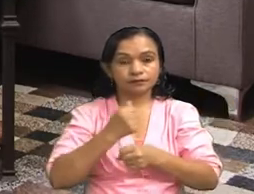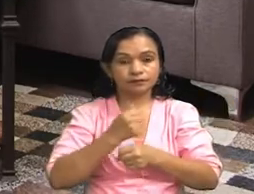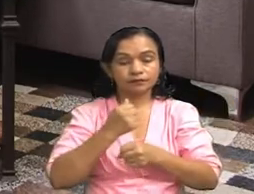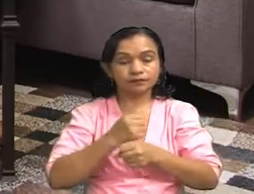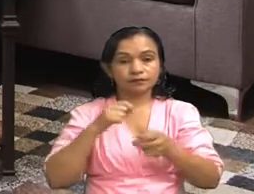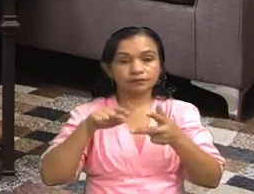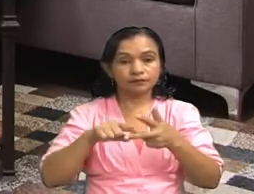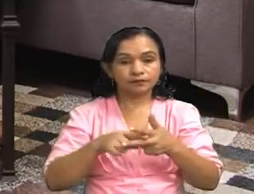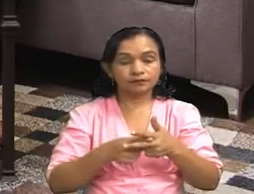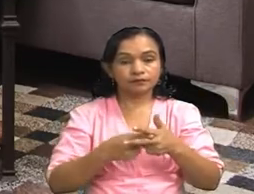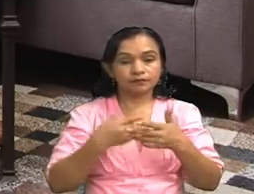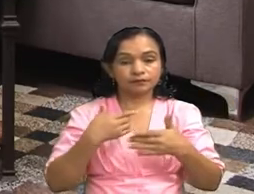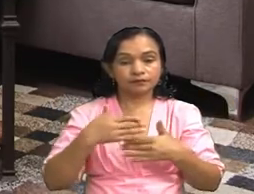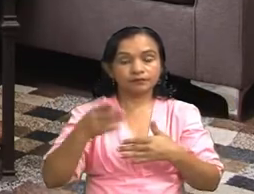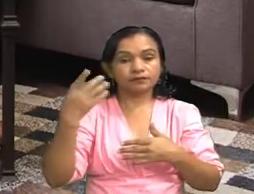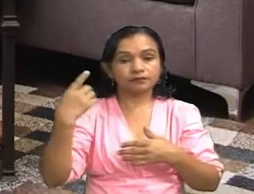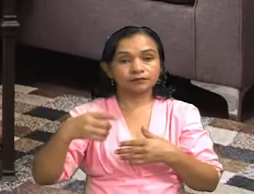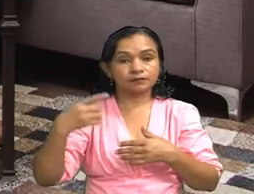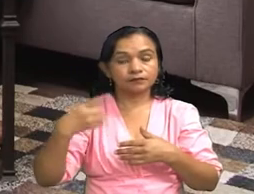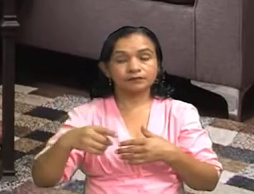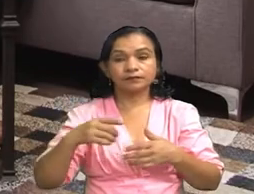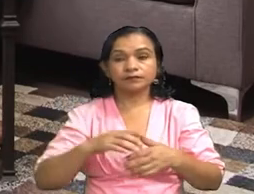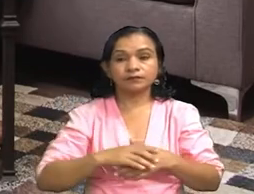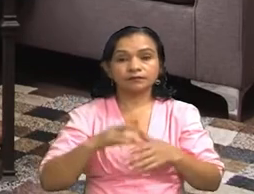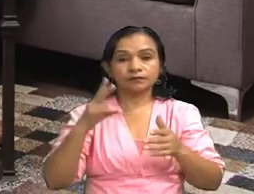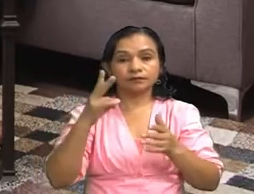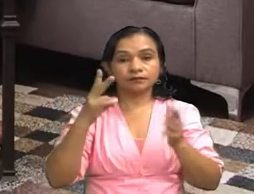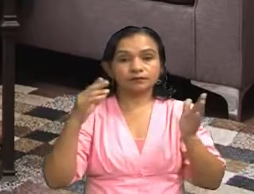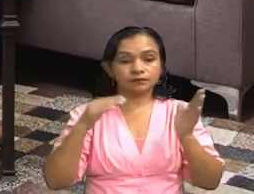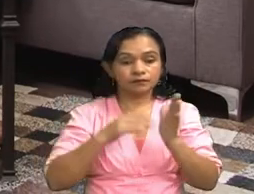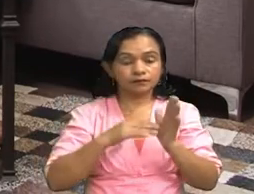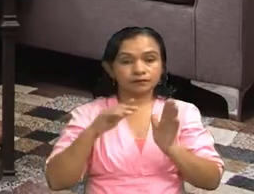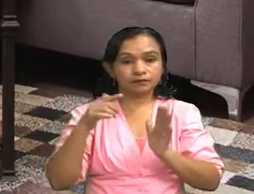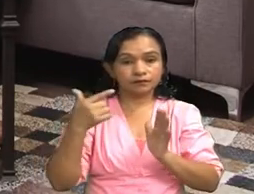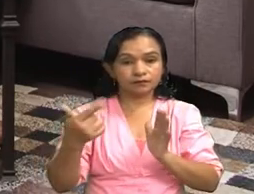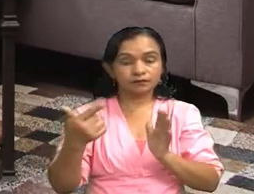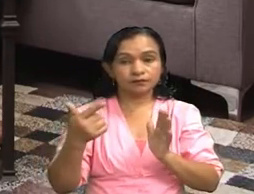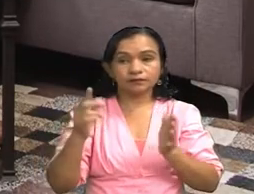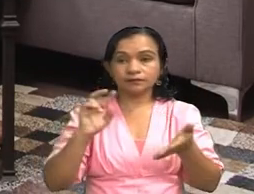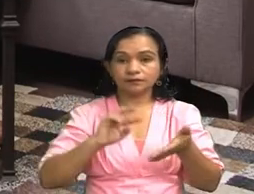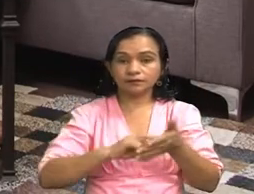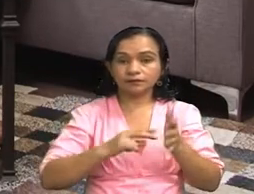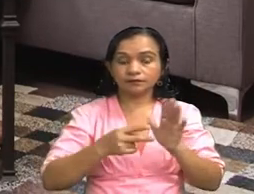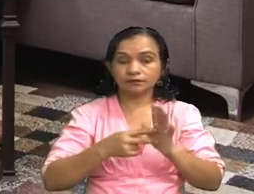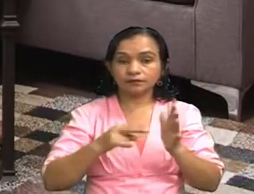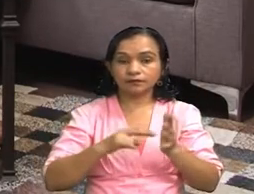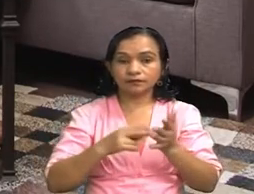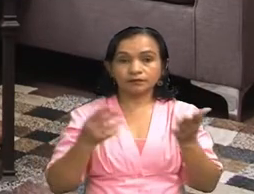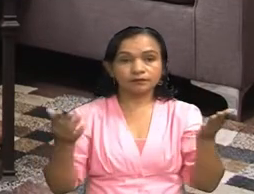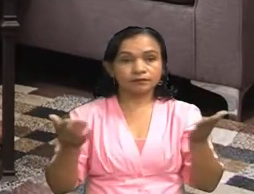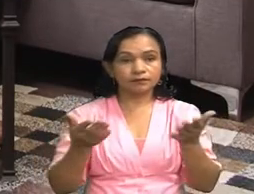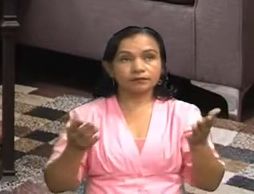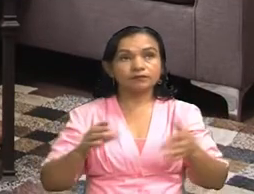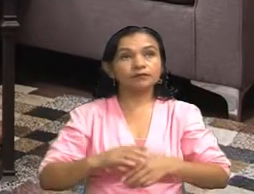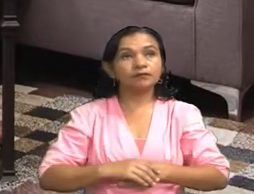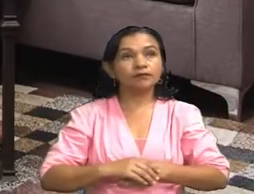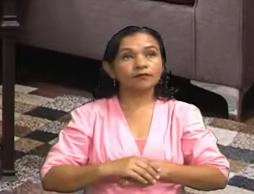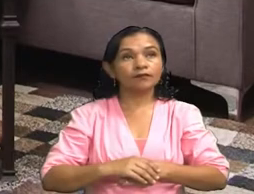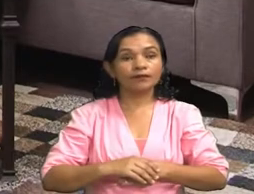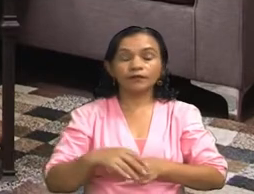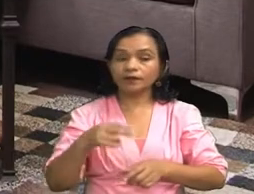de esta dinámica de restitución de derechos? 2007 significó, ¿verdad?,